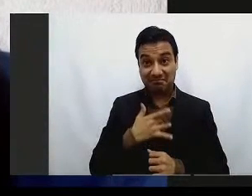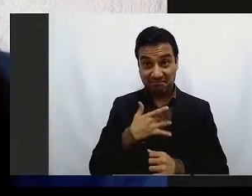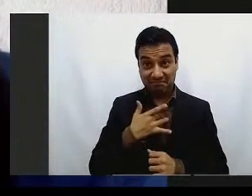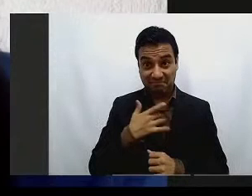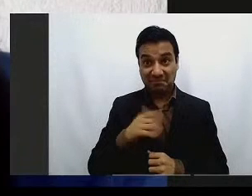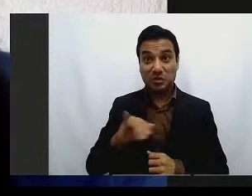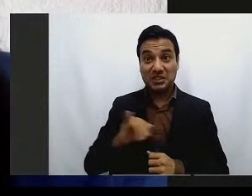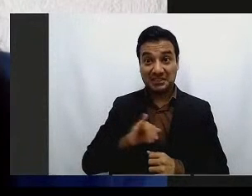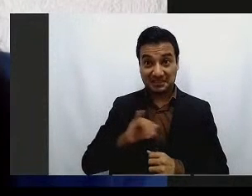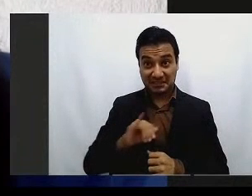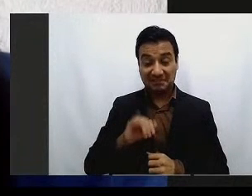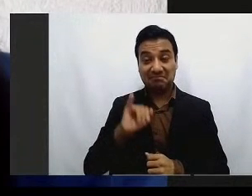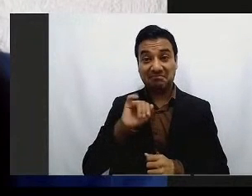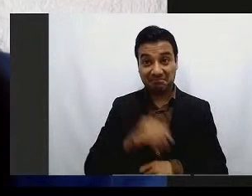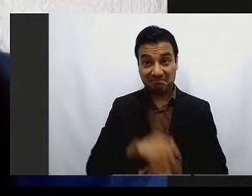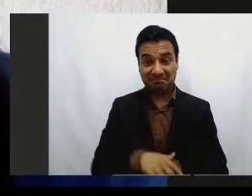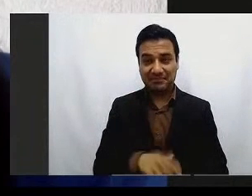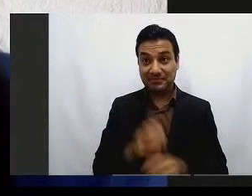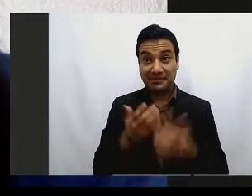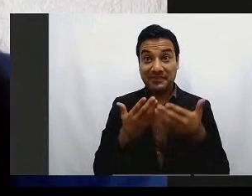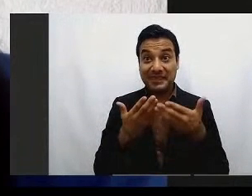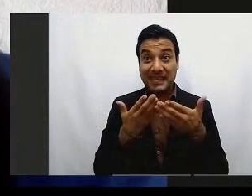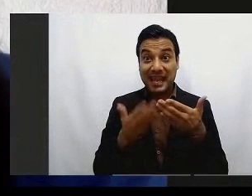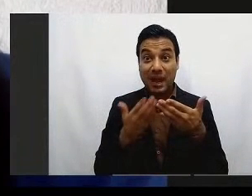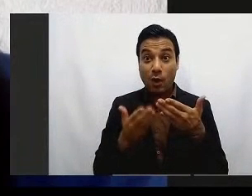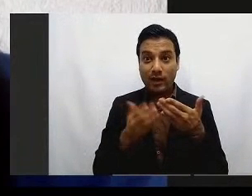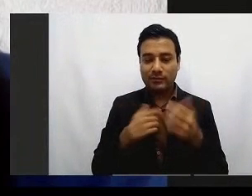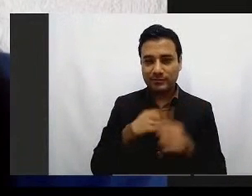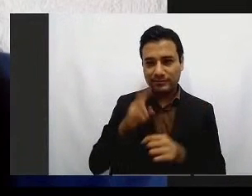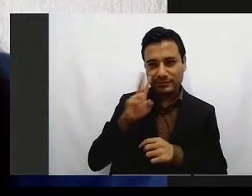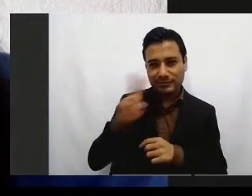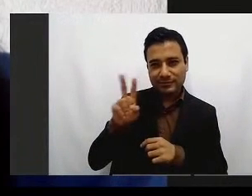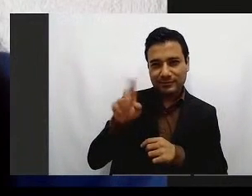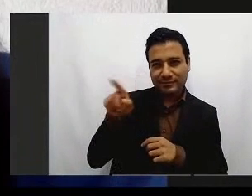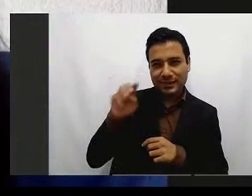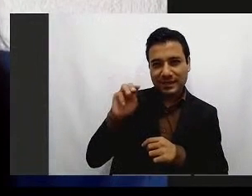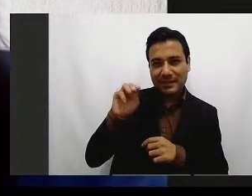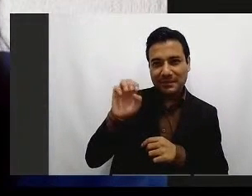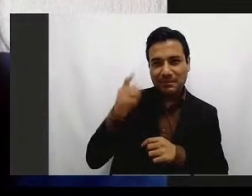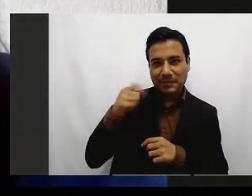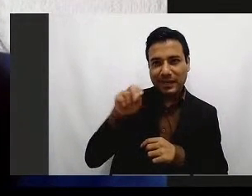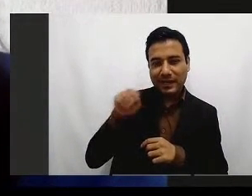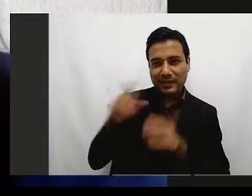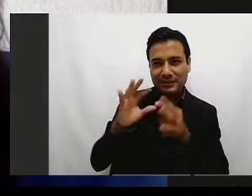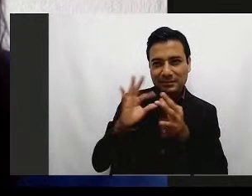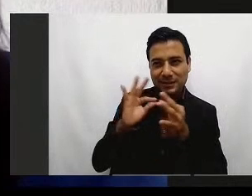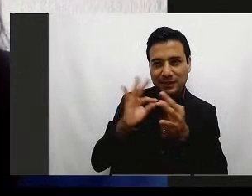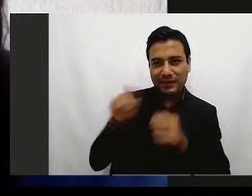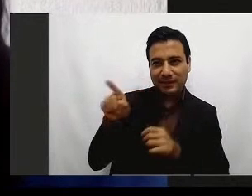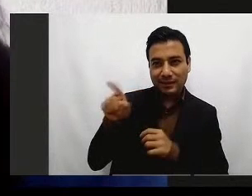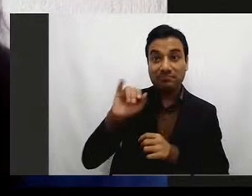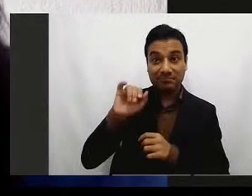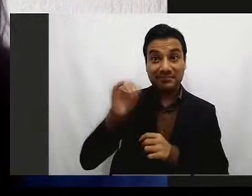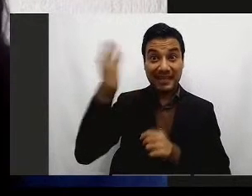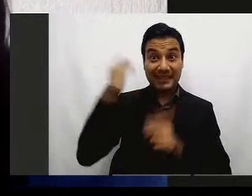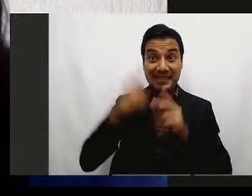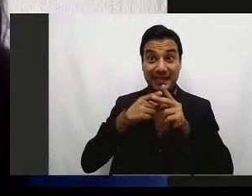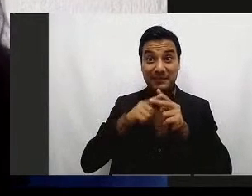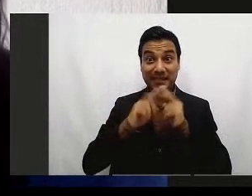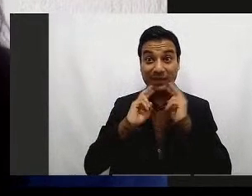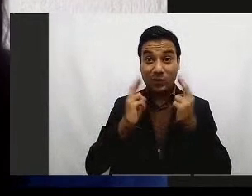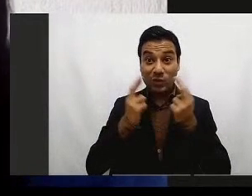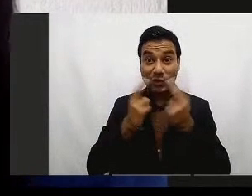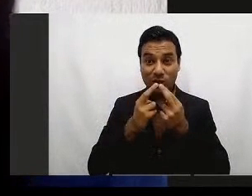O sea, digo, ahora que escucho a Megan hablar, pues sí, ¿no? Y lo decían desde un principio, ¿no? De repente ven esta